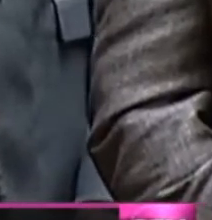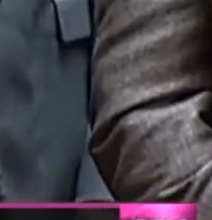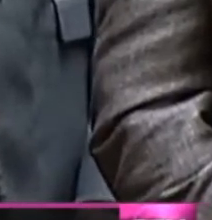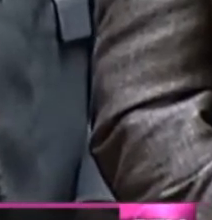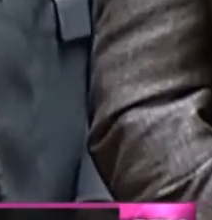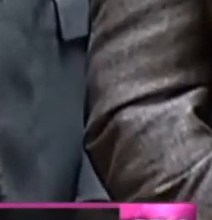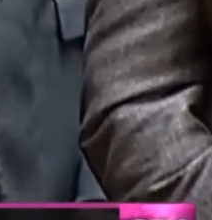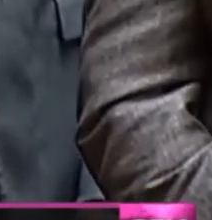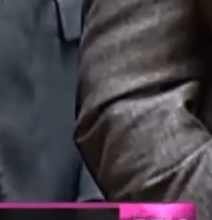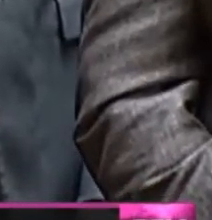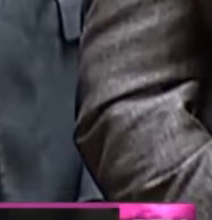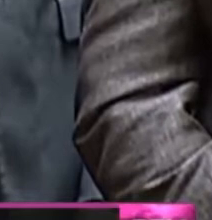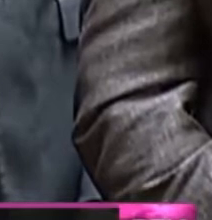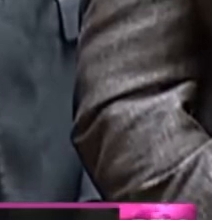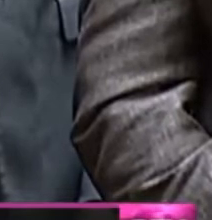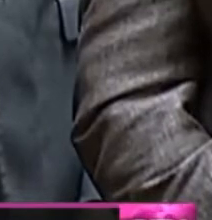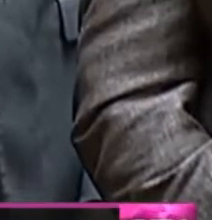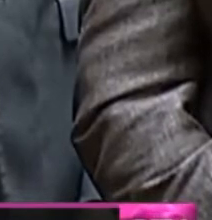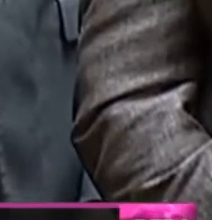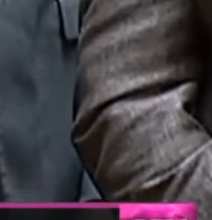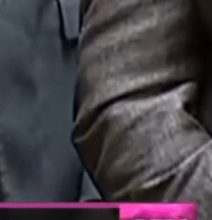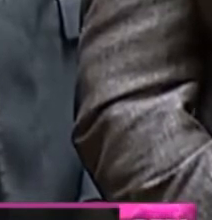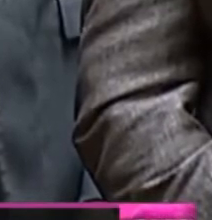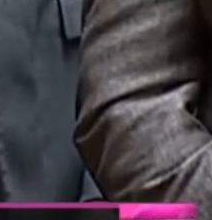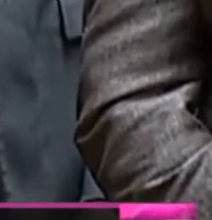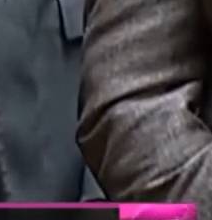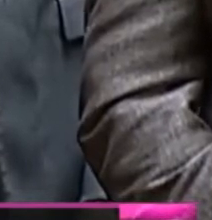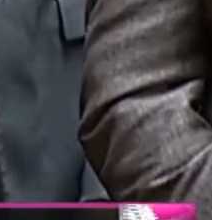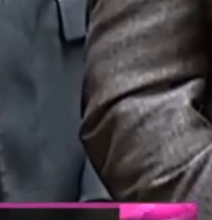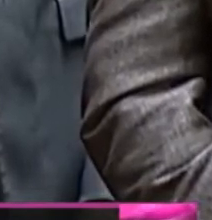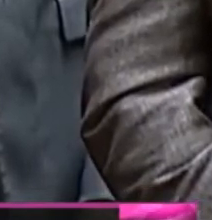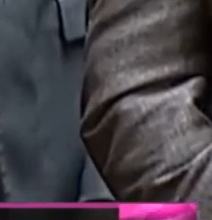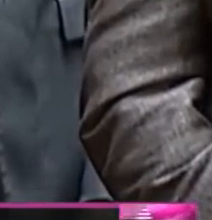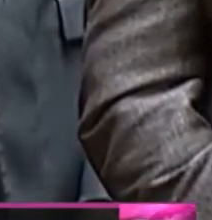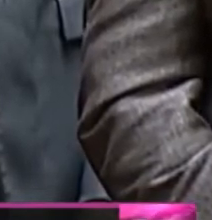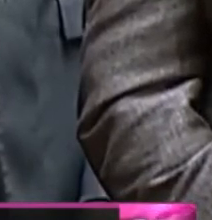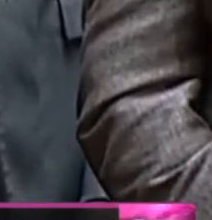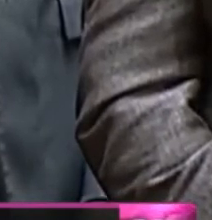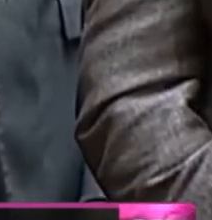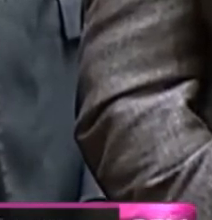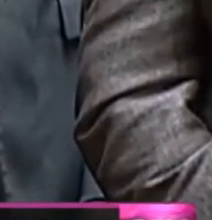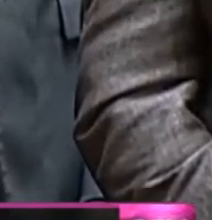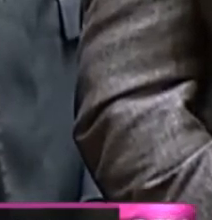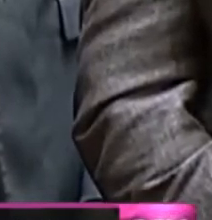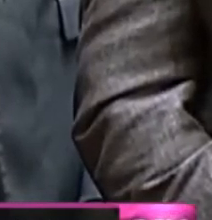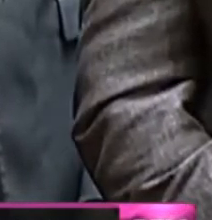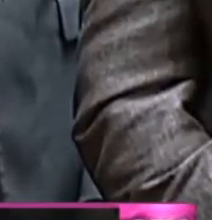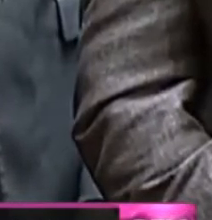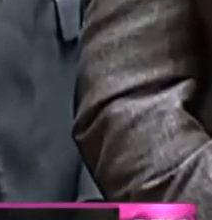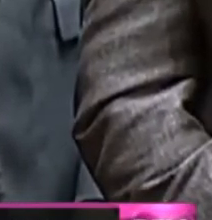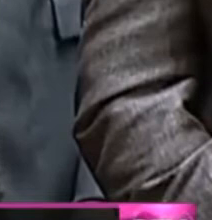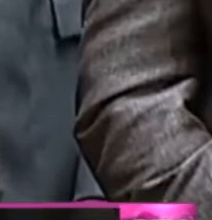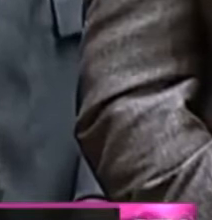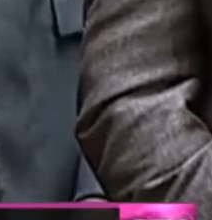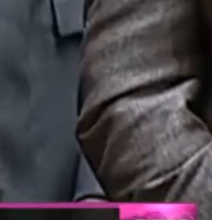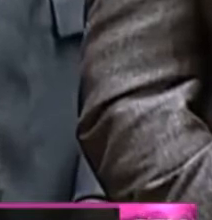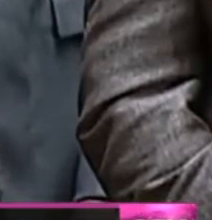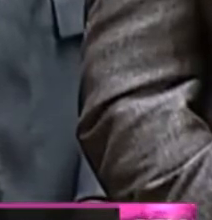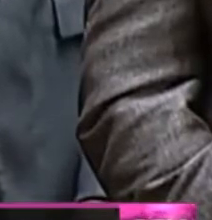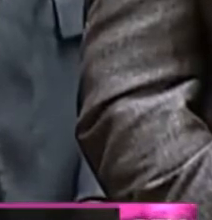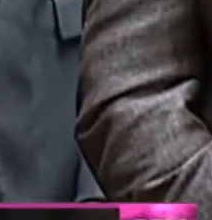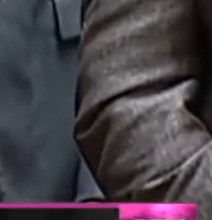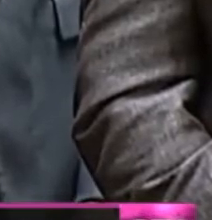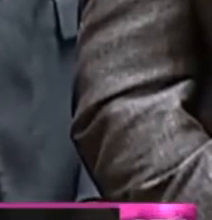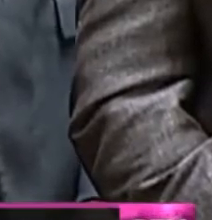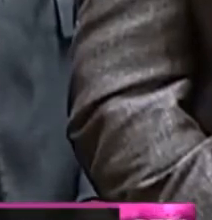paikuna y chapis, alguien manta que machicus manta que democracia nisca ginayata, chaituku chainipiña y chapis, alguien manta kunan jabarispa garga y maracuchos yankas para